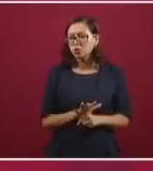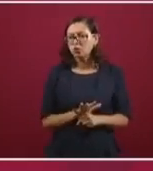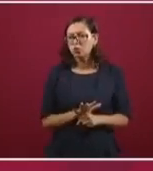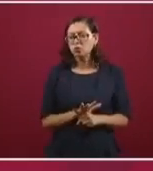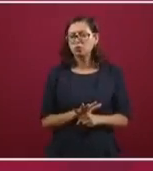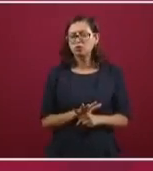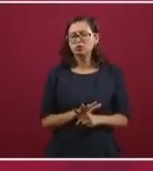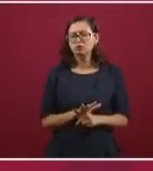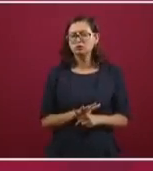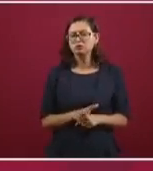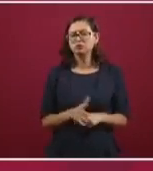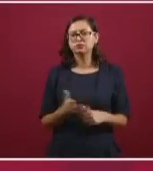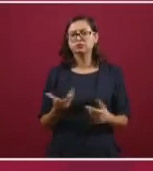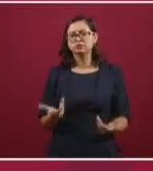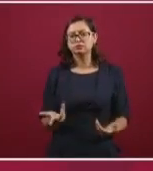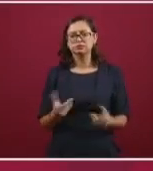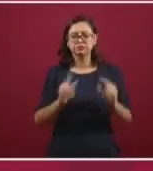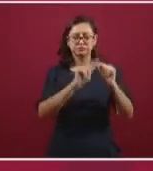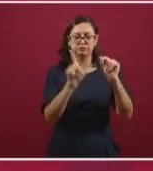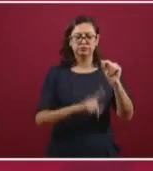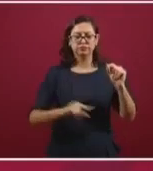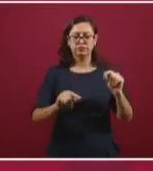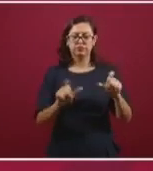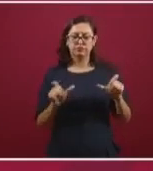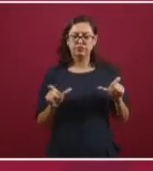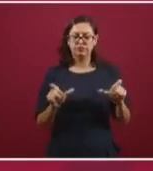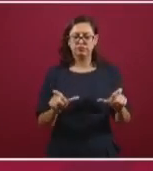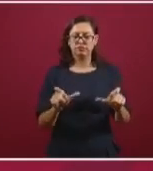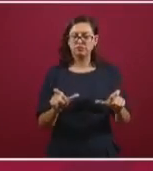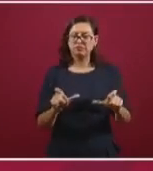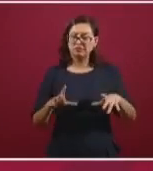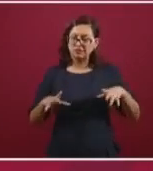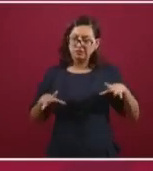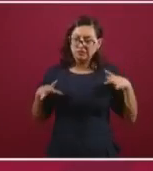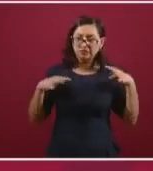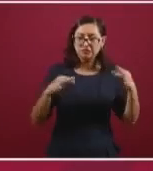con esta decisión de crear la Guardia Nacional se